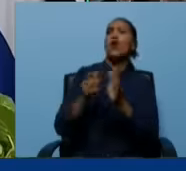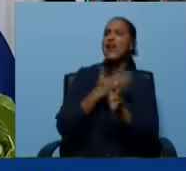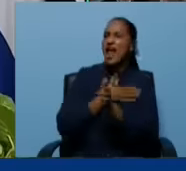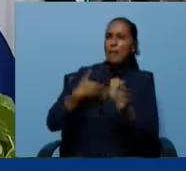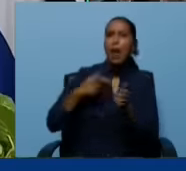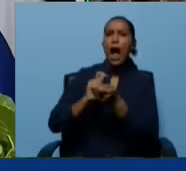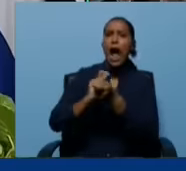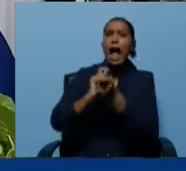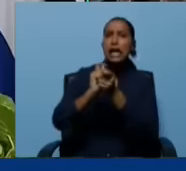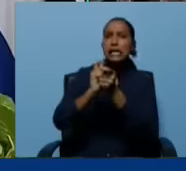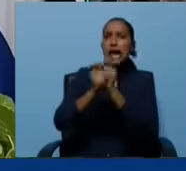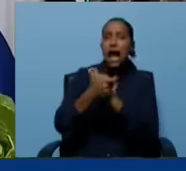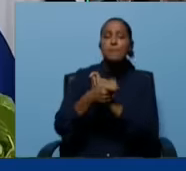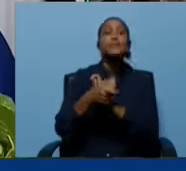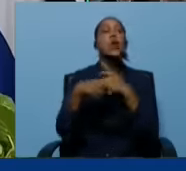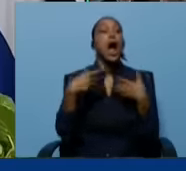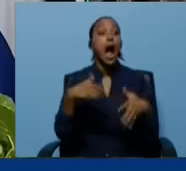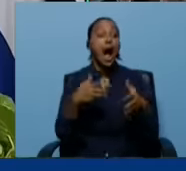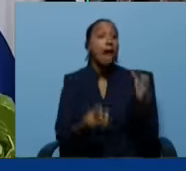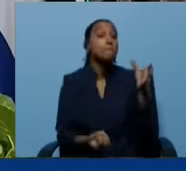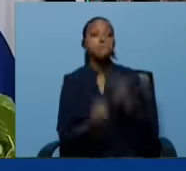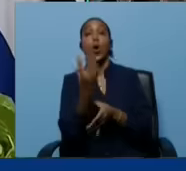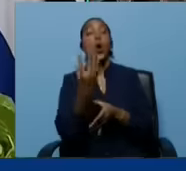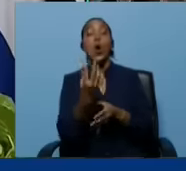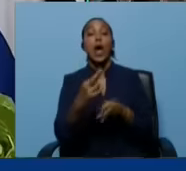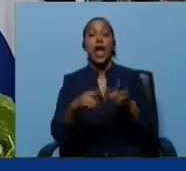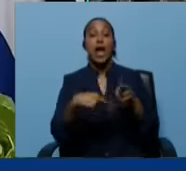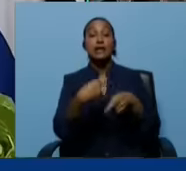¿sí? Se fue